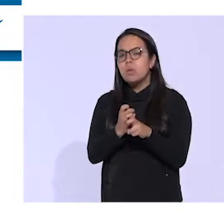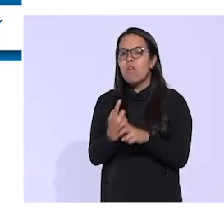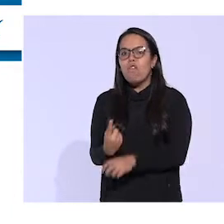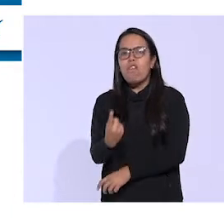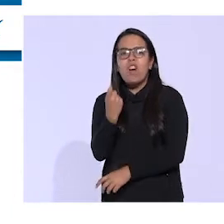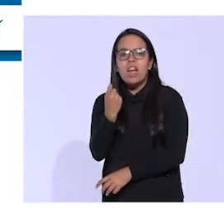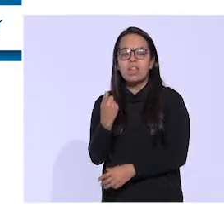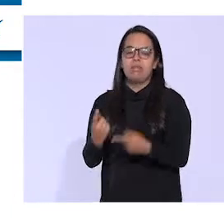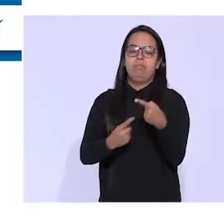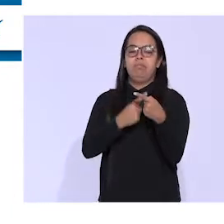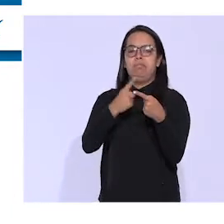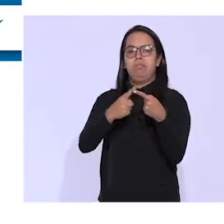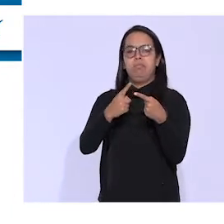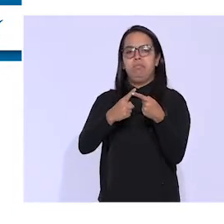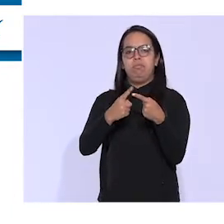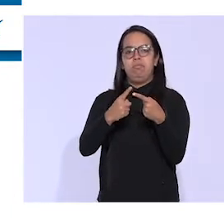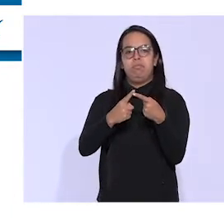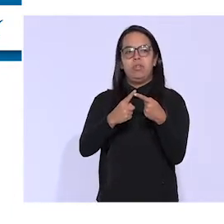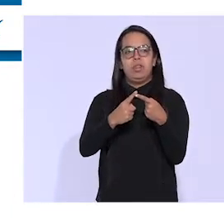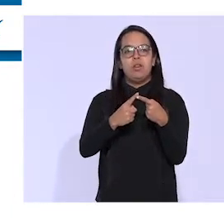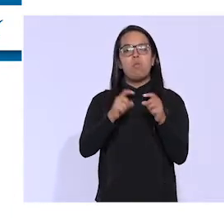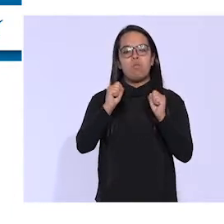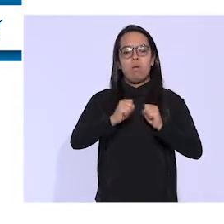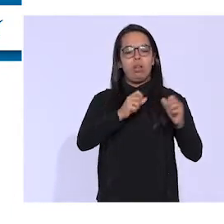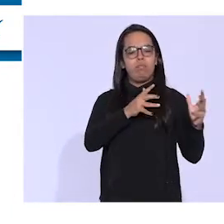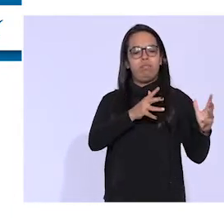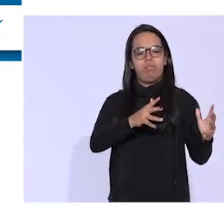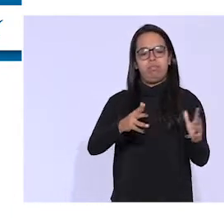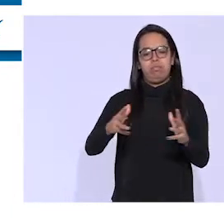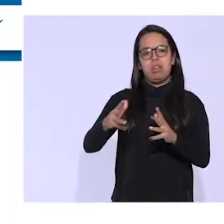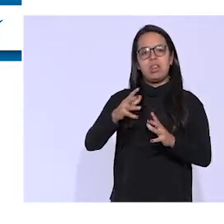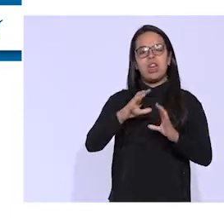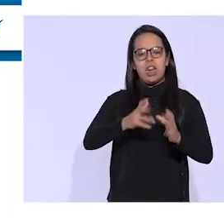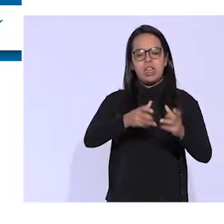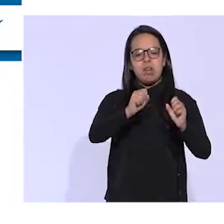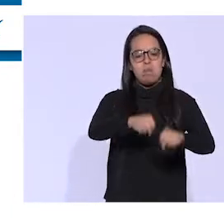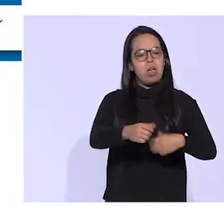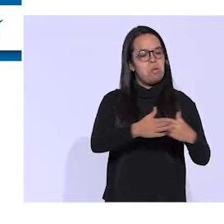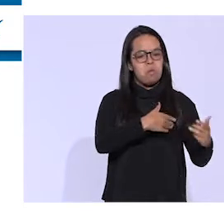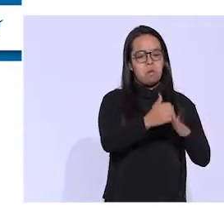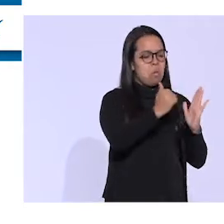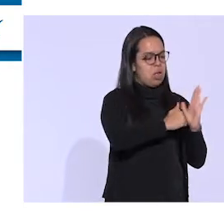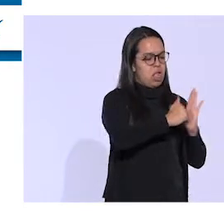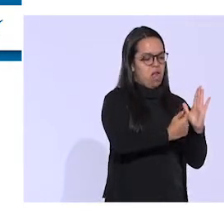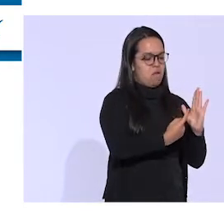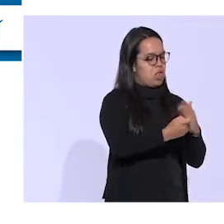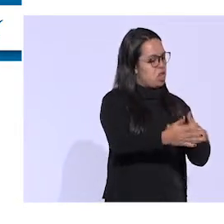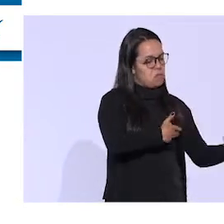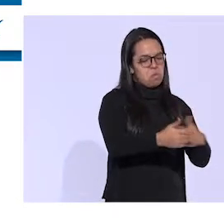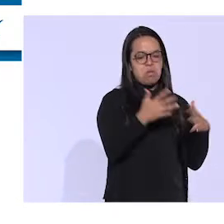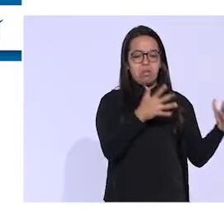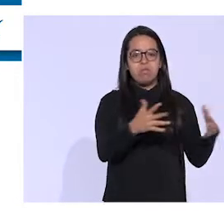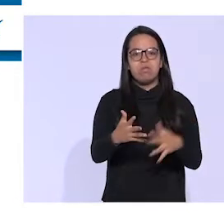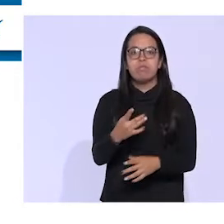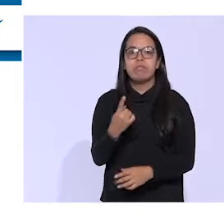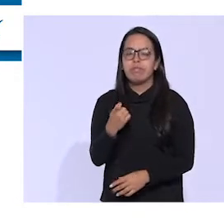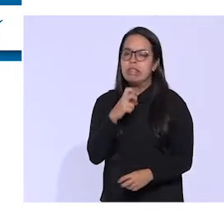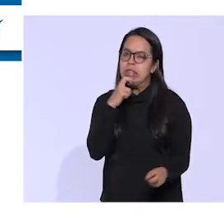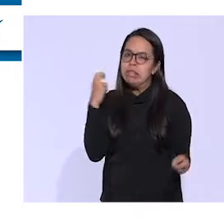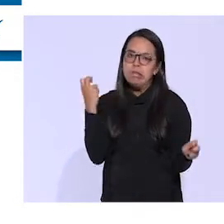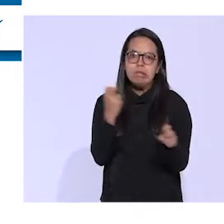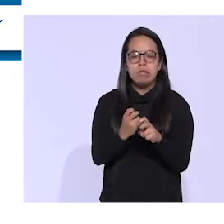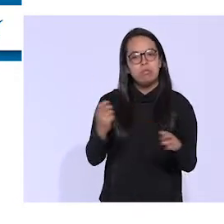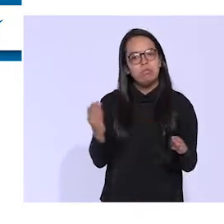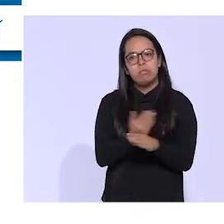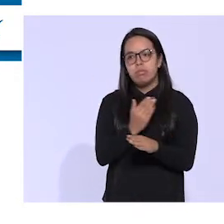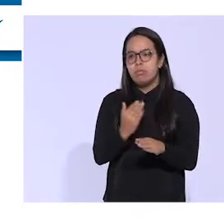la capacidad de poder dar clase correctamente a pesar o por tener falta de recursos. ¿De acuerdo? Es decir,